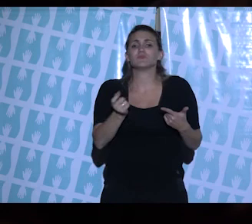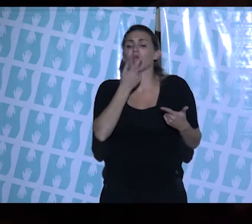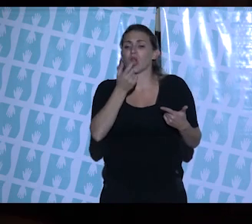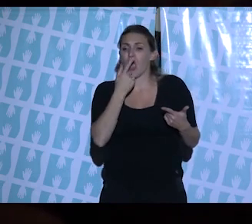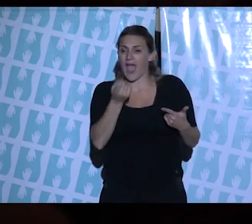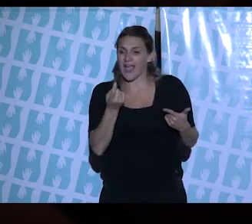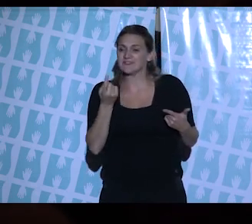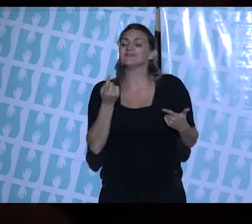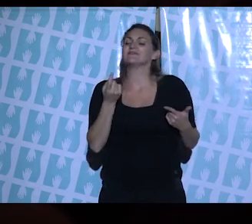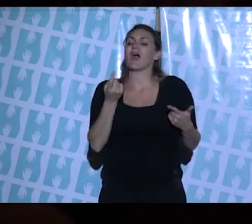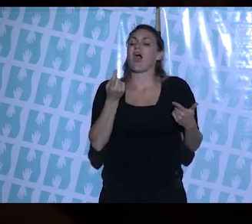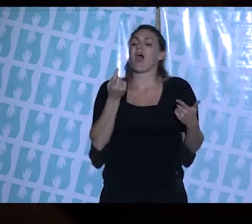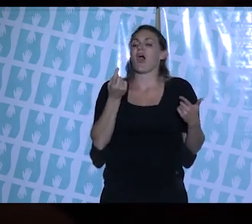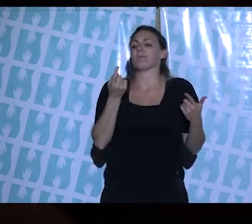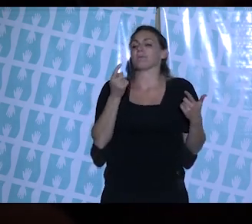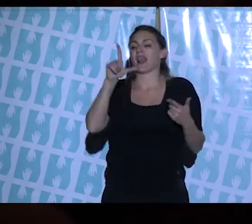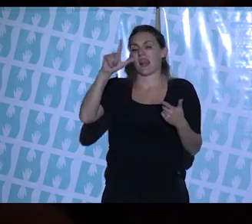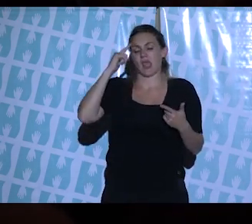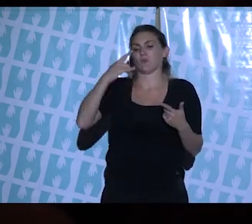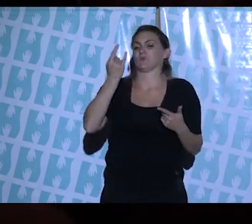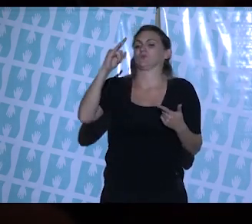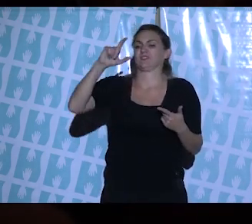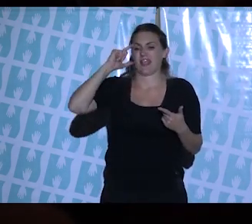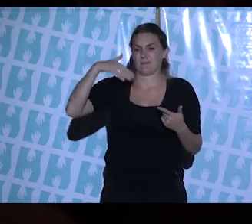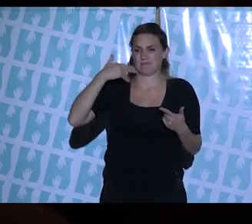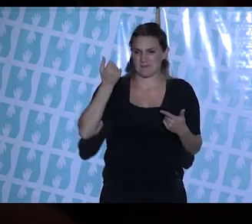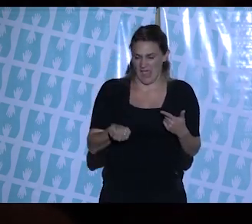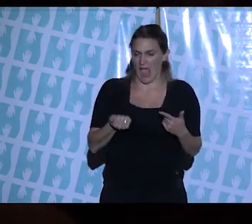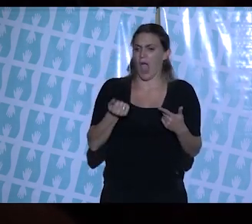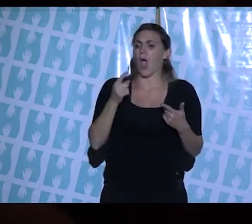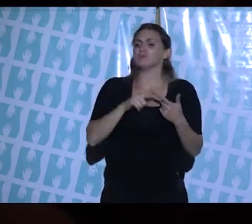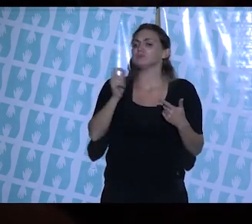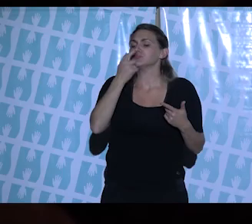de la leucemia, como el nilotinib.